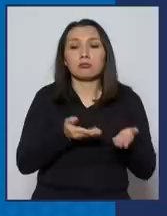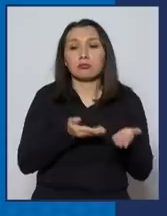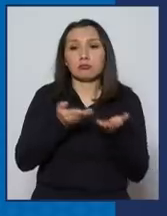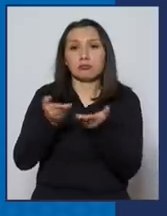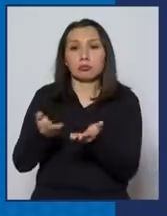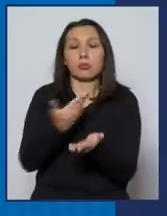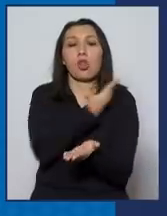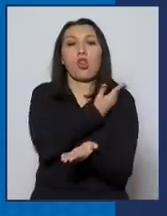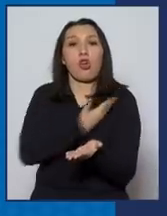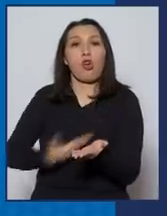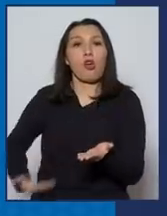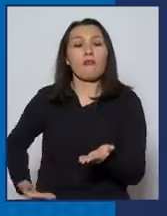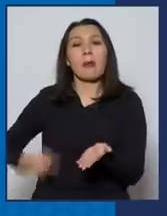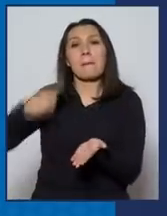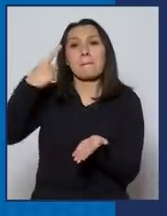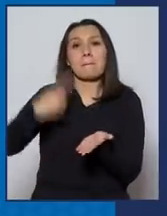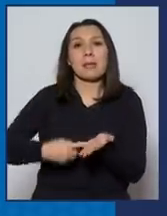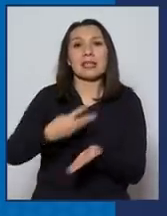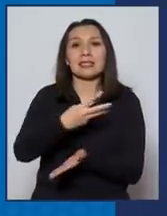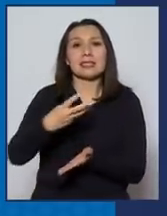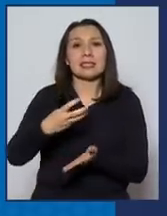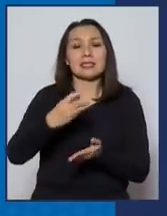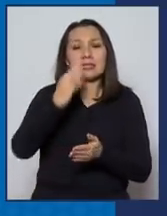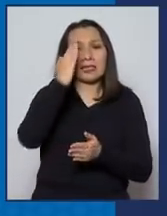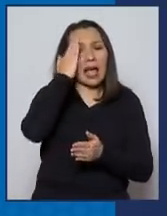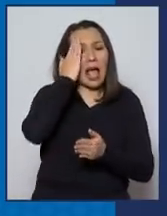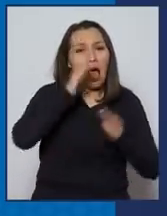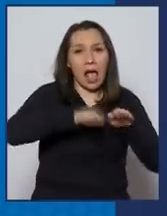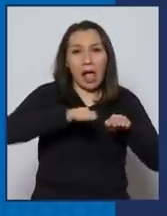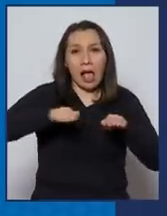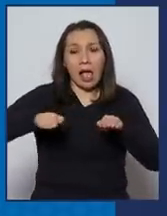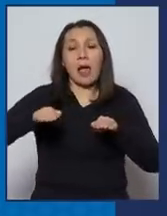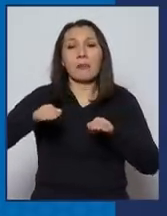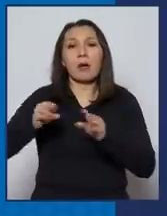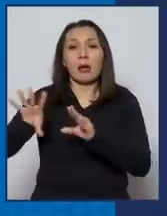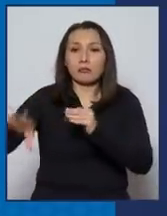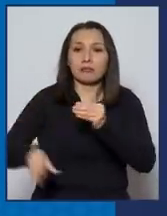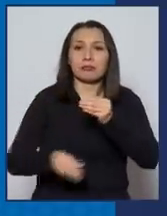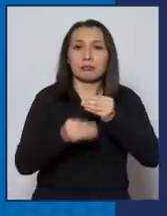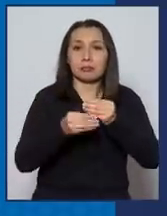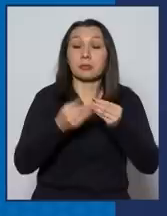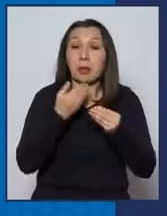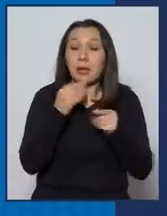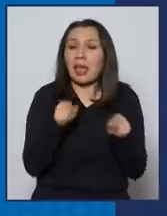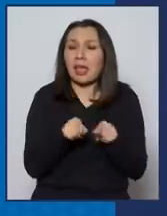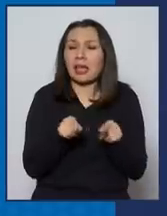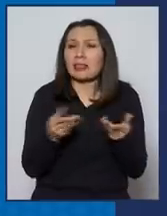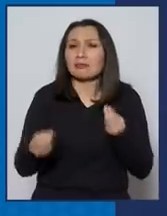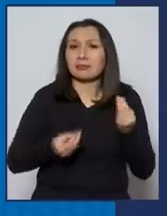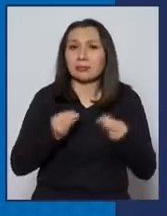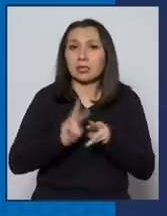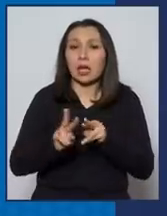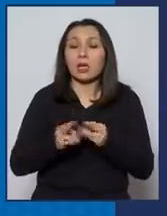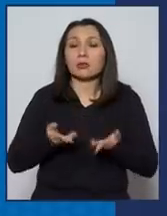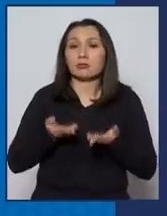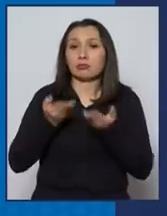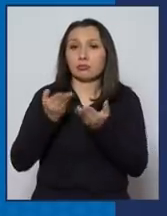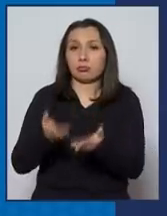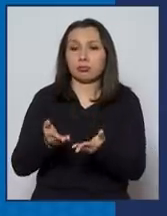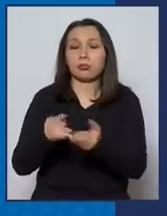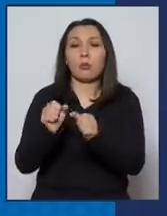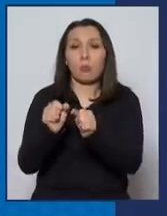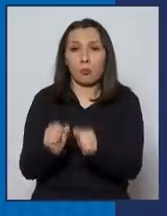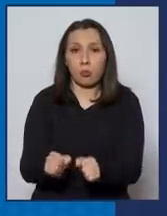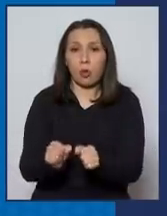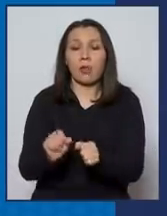del gobierno 1.300 habitaciones adicionales que se van a incorporar. Estas van a estar disponibles